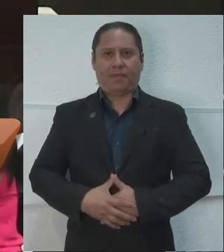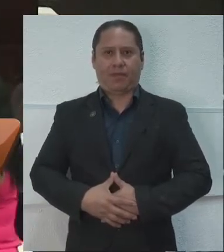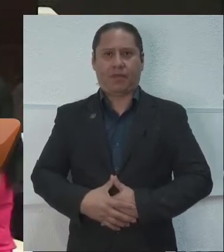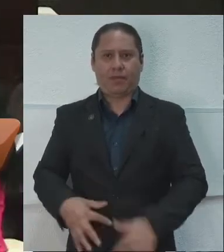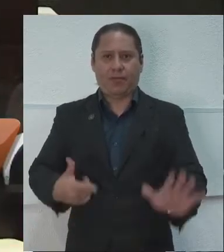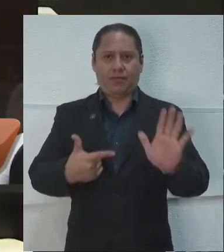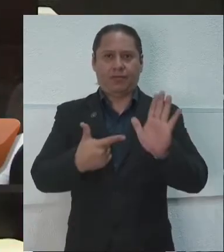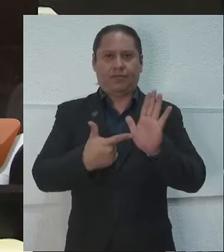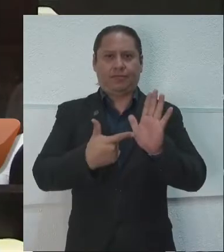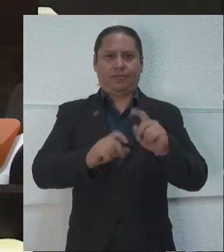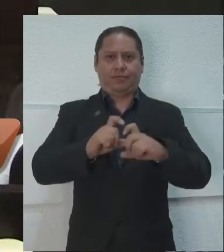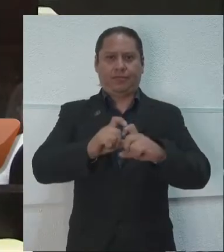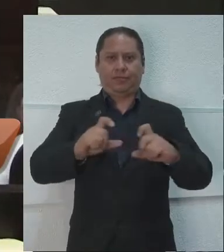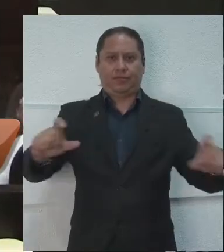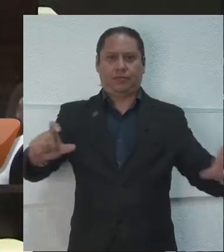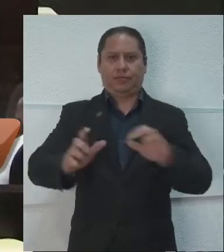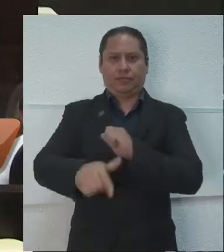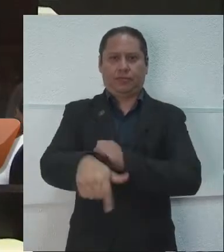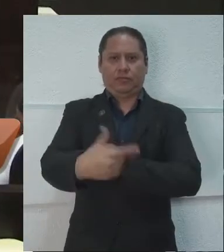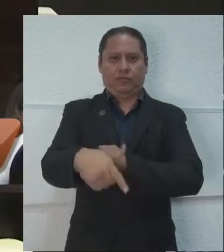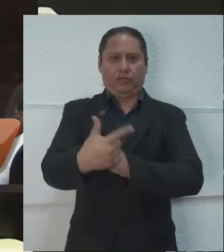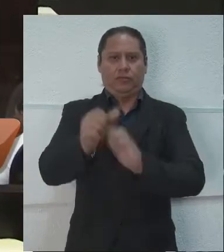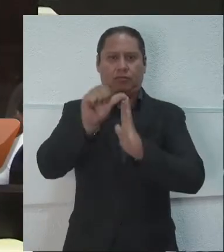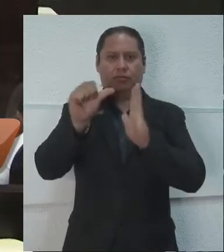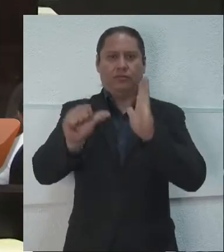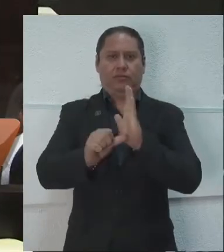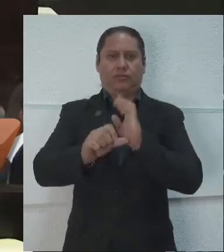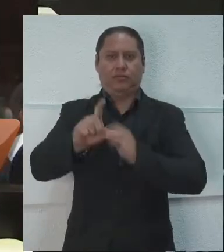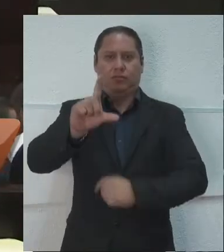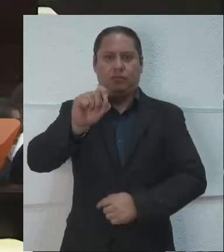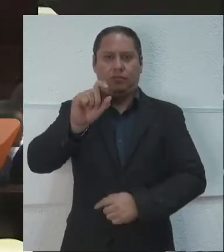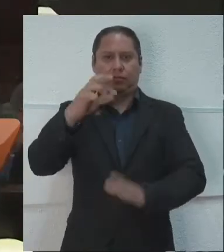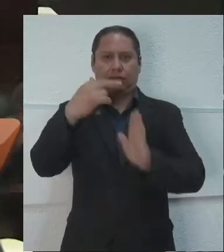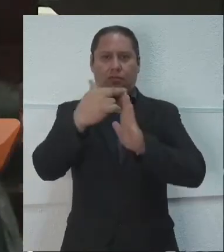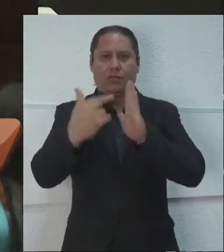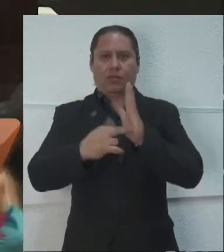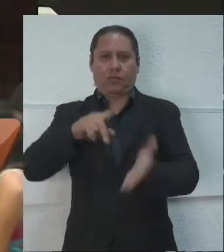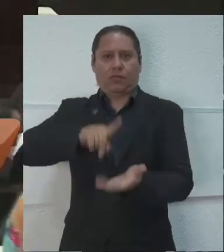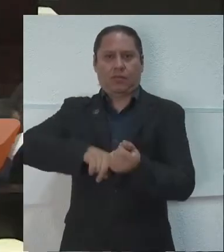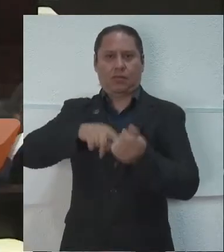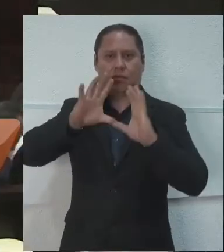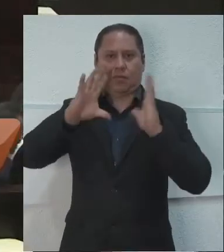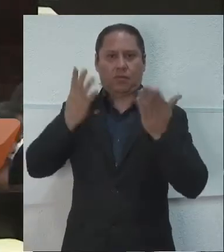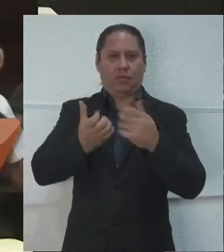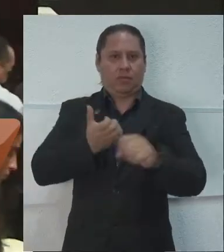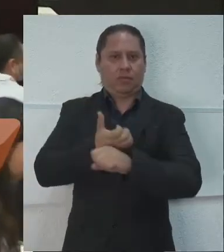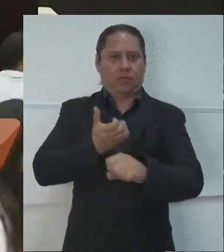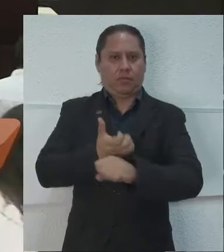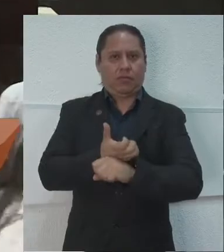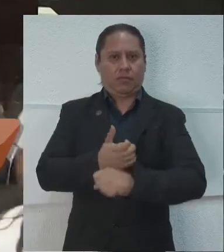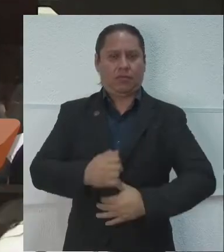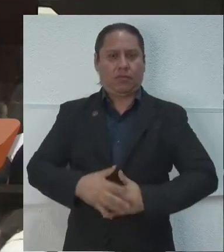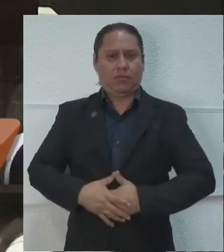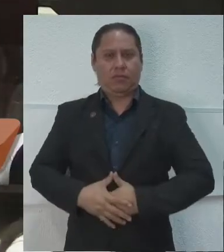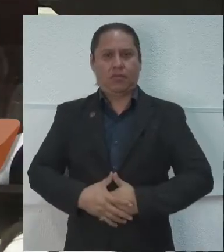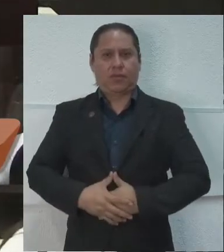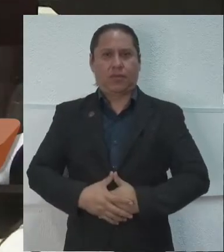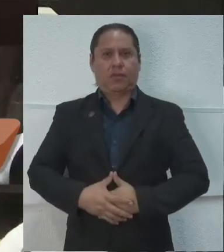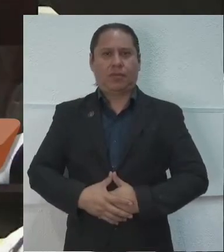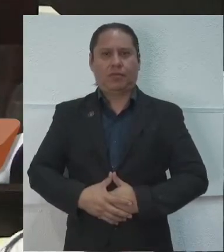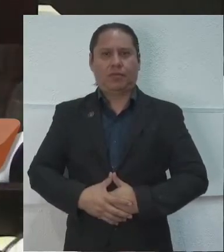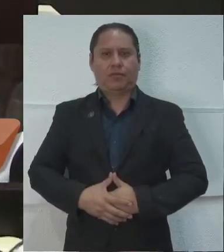Con fundamento en lo dispuesto en la fracción décima segunda del artículo 20 del reglamento interior de este Poder